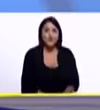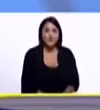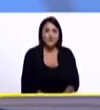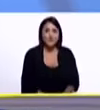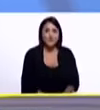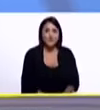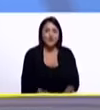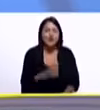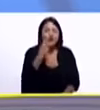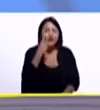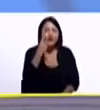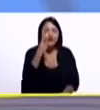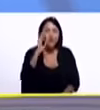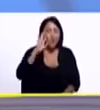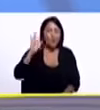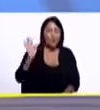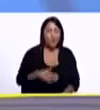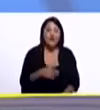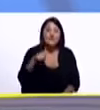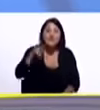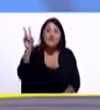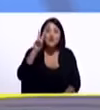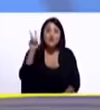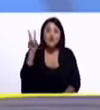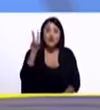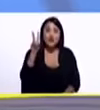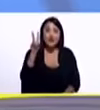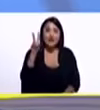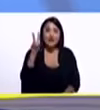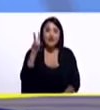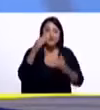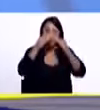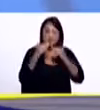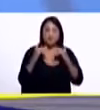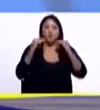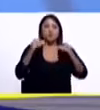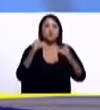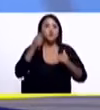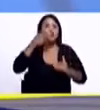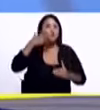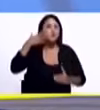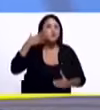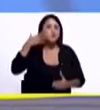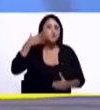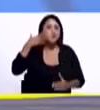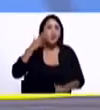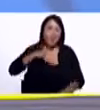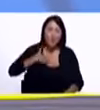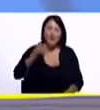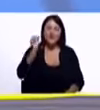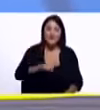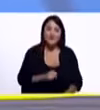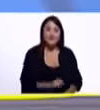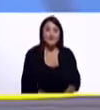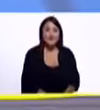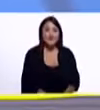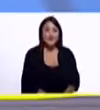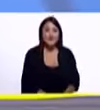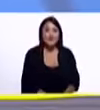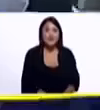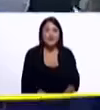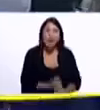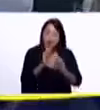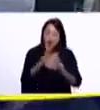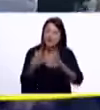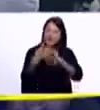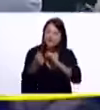Uno dice, Venezuela se crece Venezuela sí se puede. Vamos hacia el diálogo, hacia la